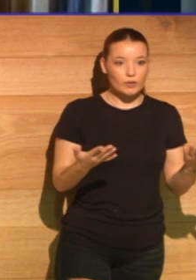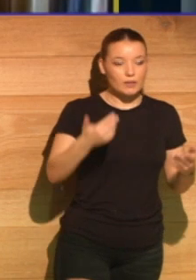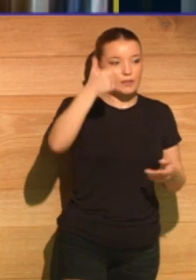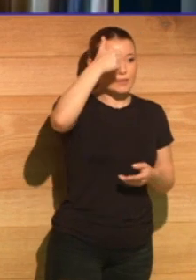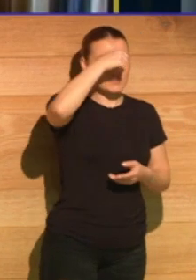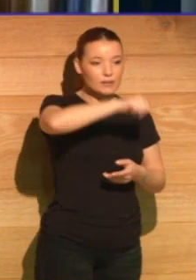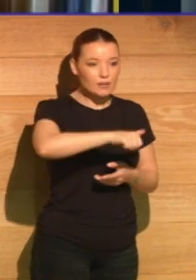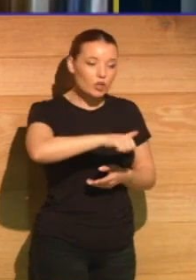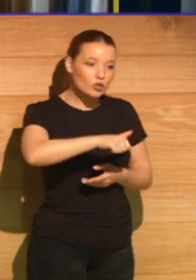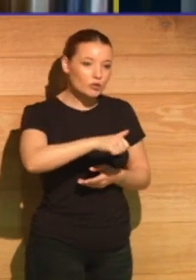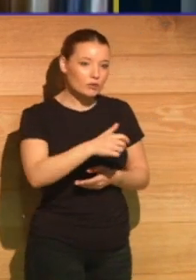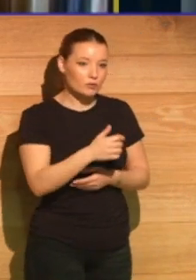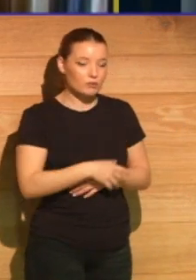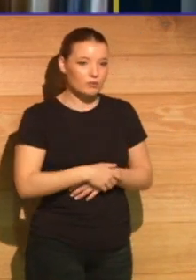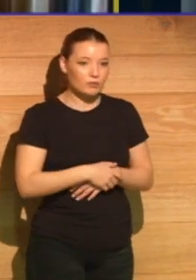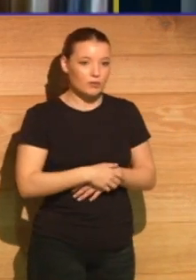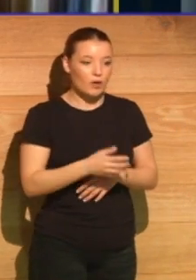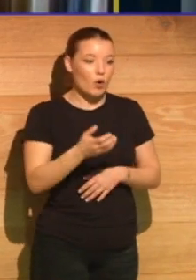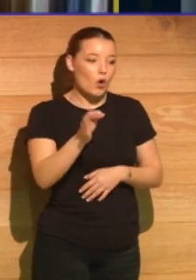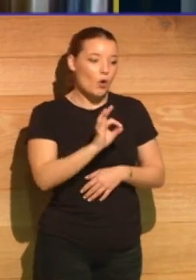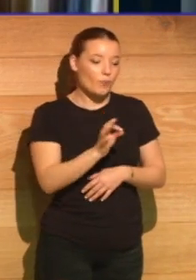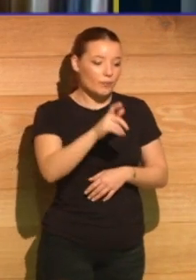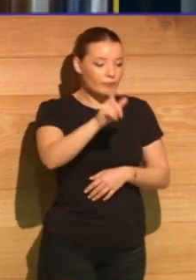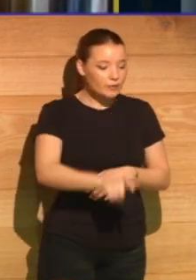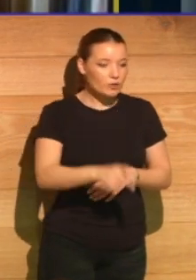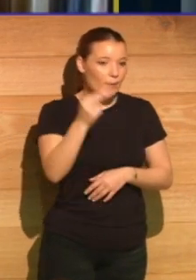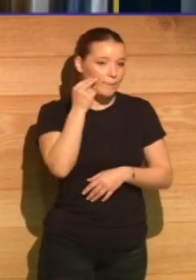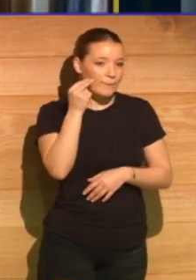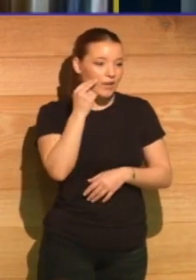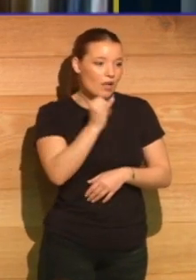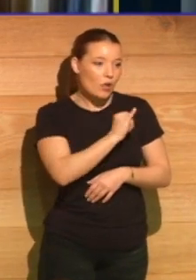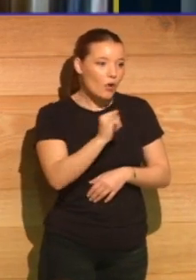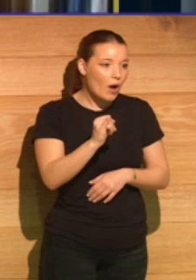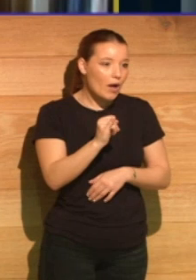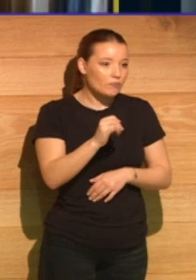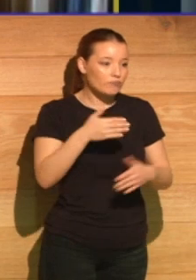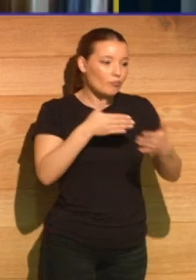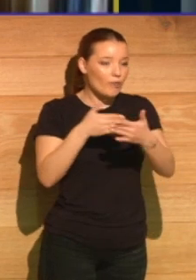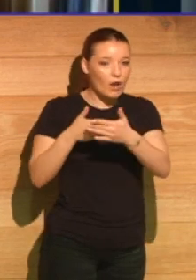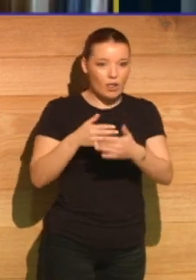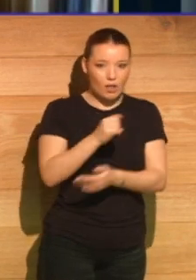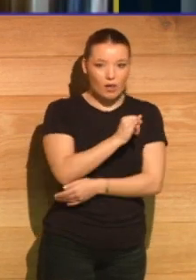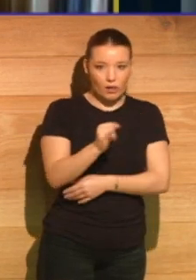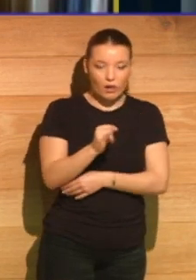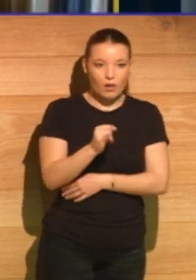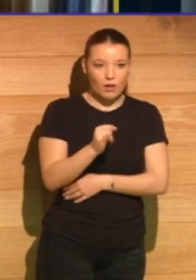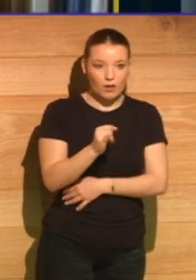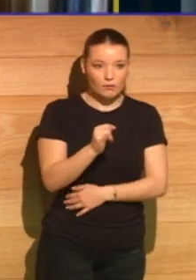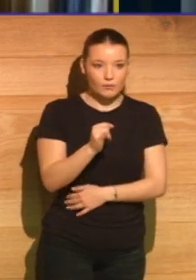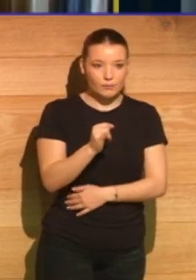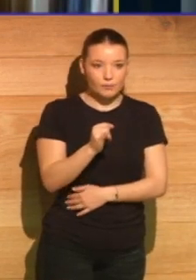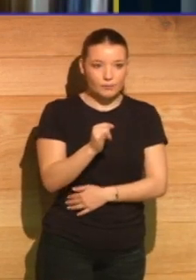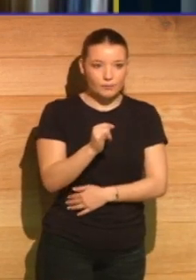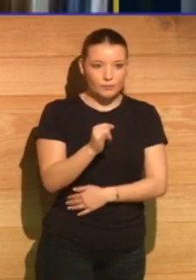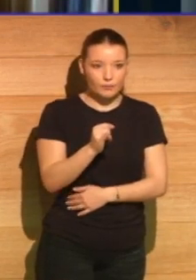personas que están como, ¿no? Que tienen miedo, que tienen que superar más baches, pues también es una manera